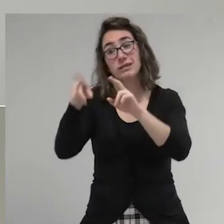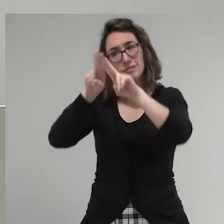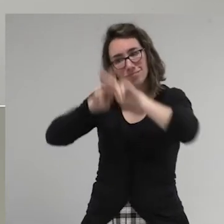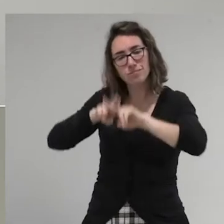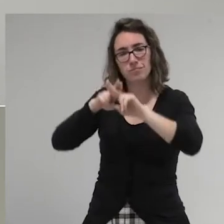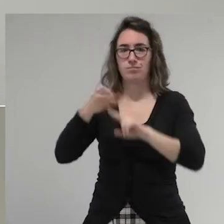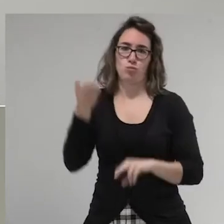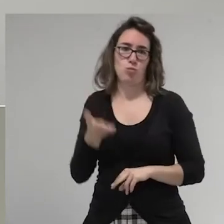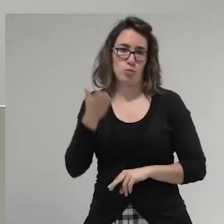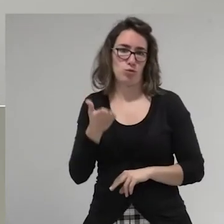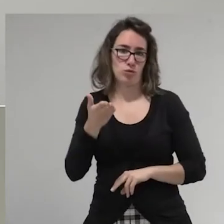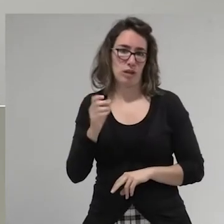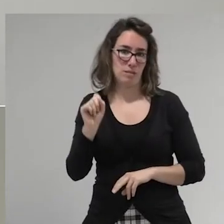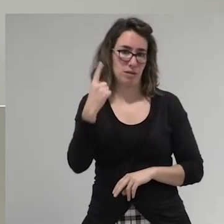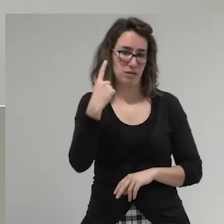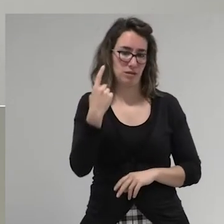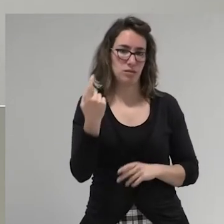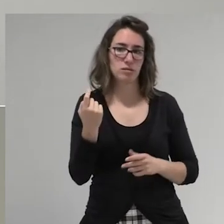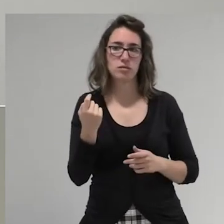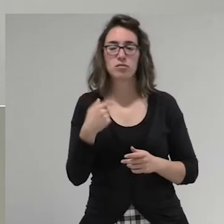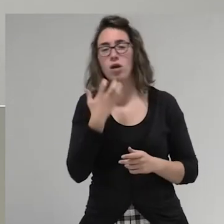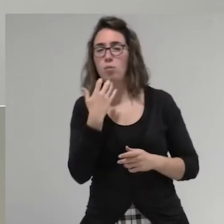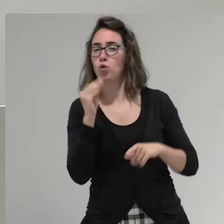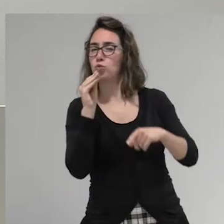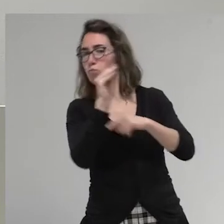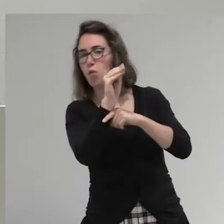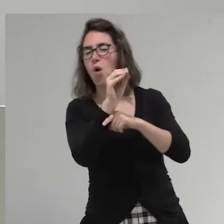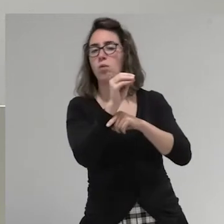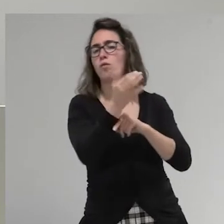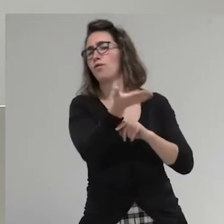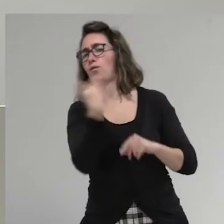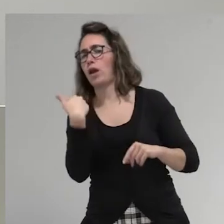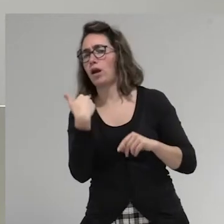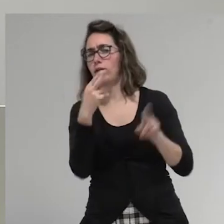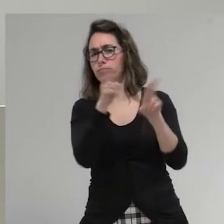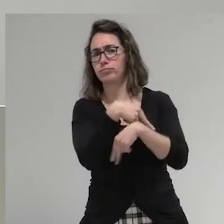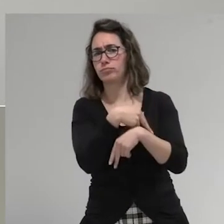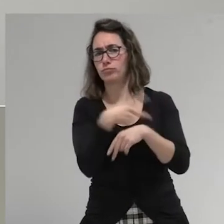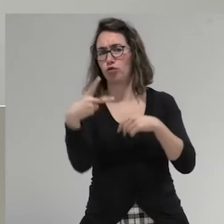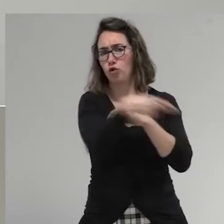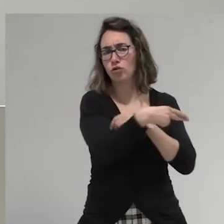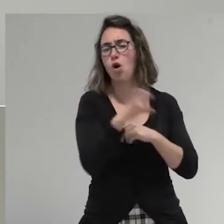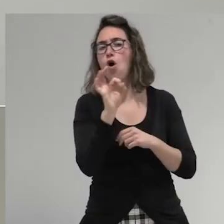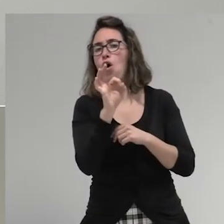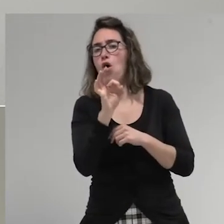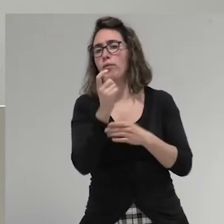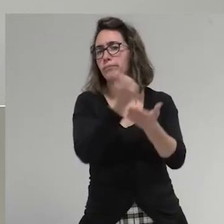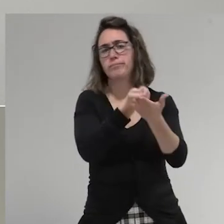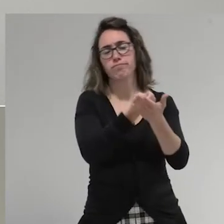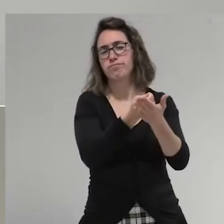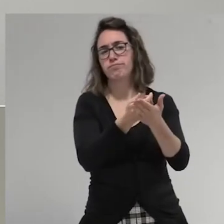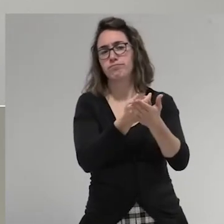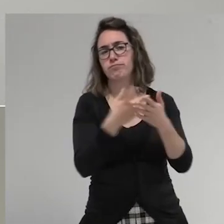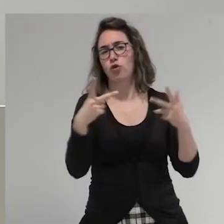te quito o te doy la subvención, te quito o te doy la retribución económica que necesitas para llegar a final de mes,